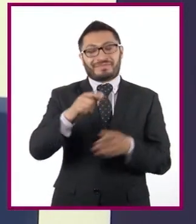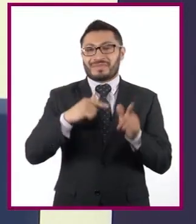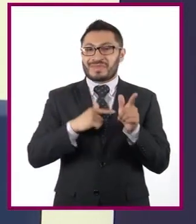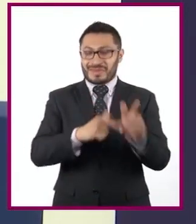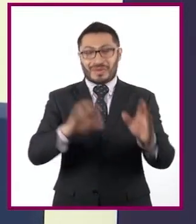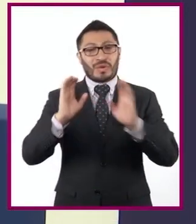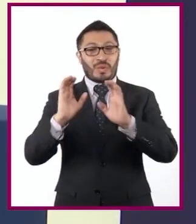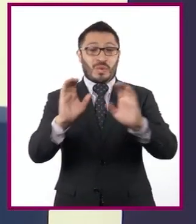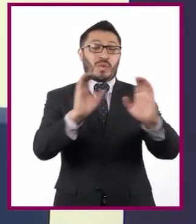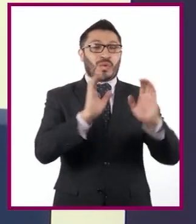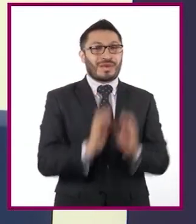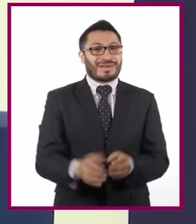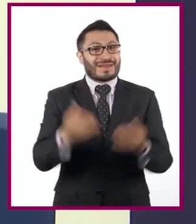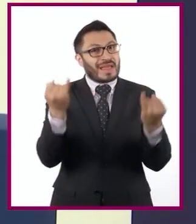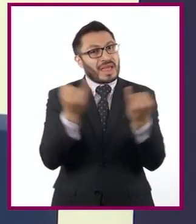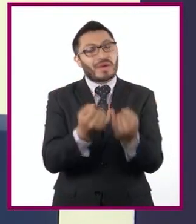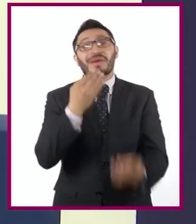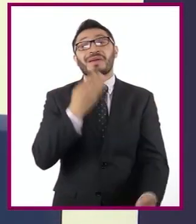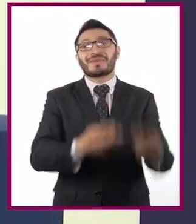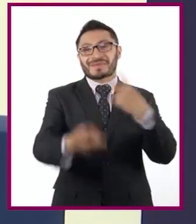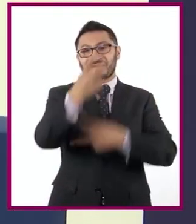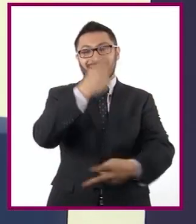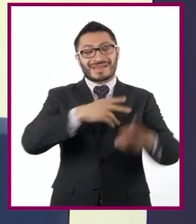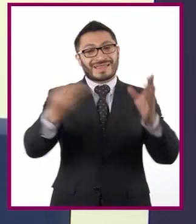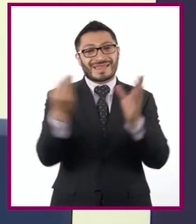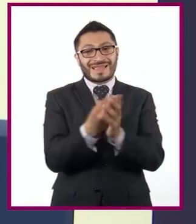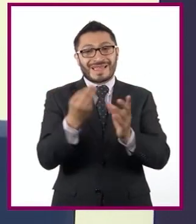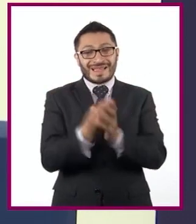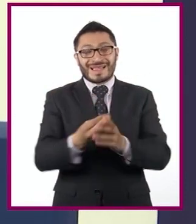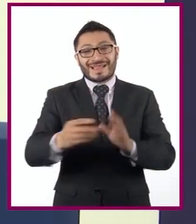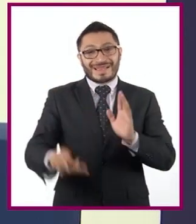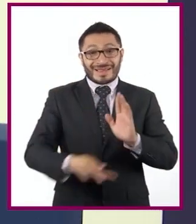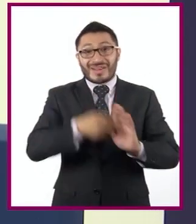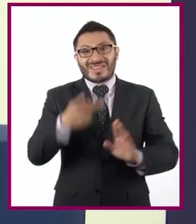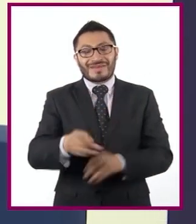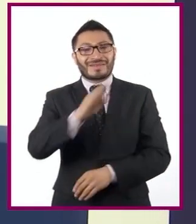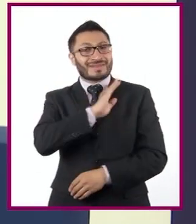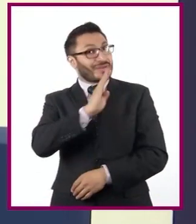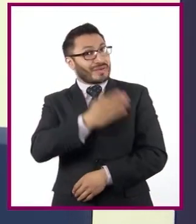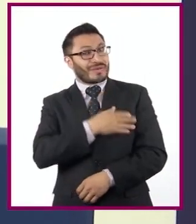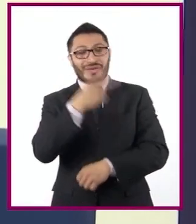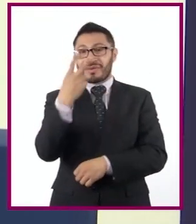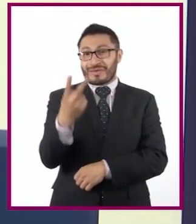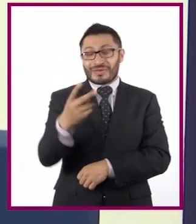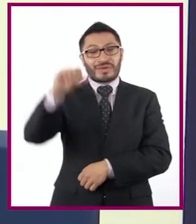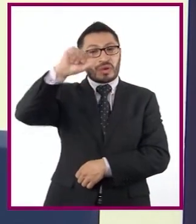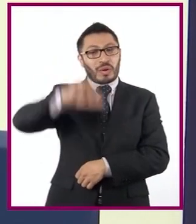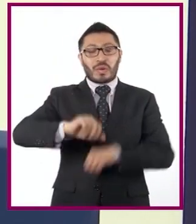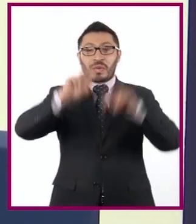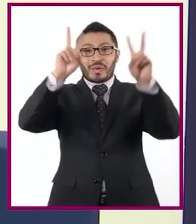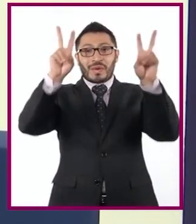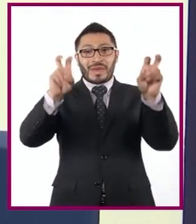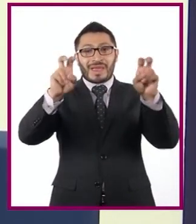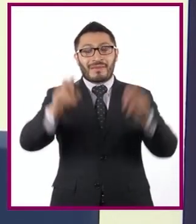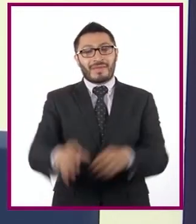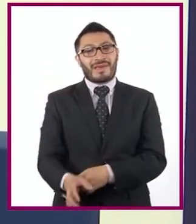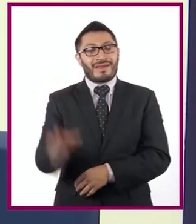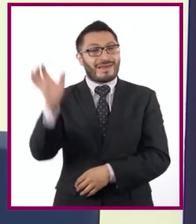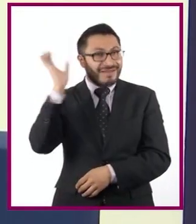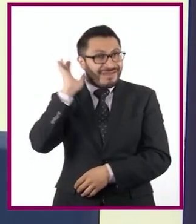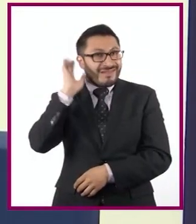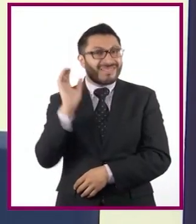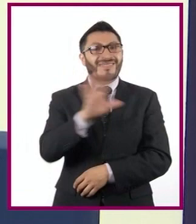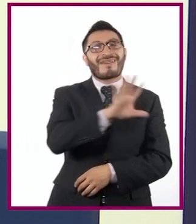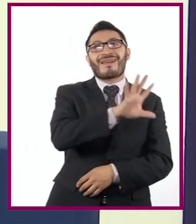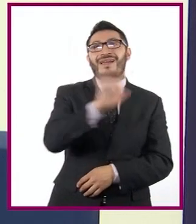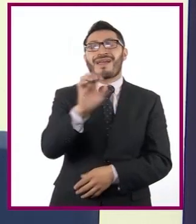también les doy la bienvenida a una sesión más de Lengua Materna 2, que esta vez se titula Escuchando 500 millones